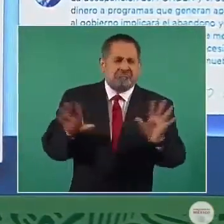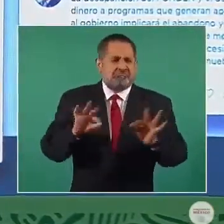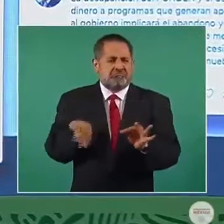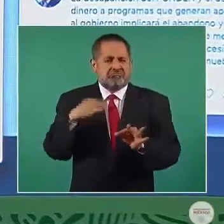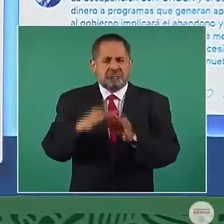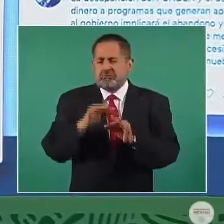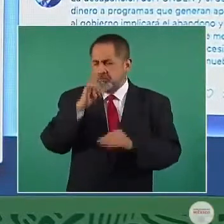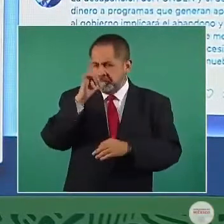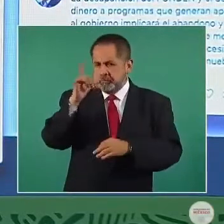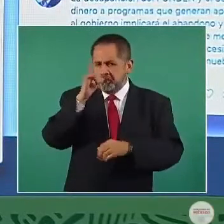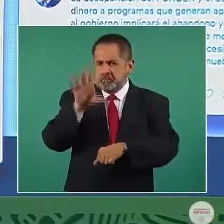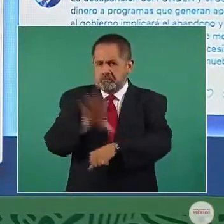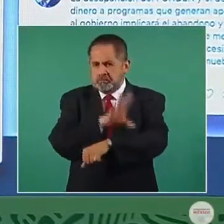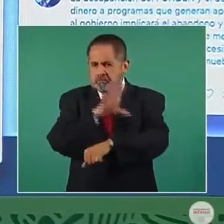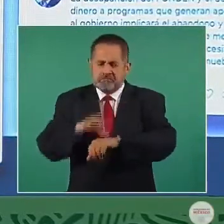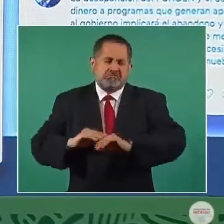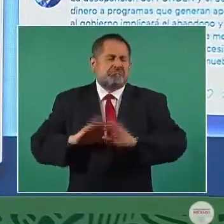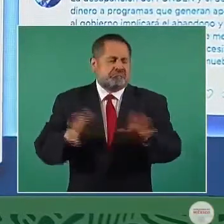el servicio